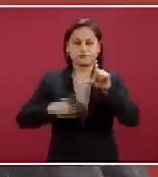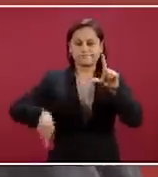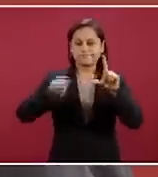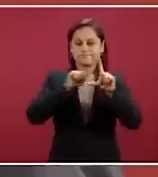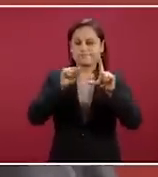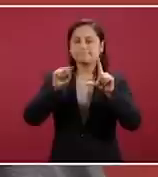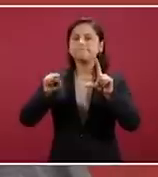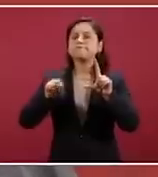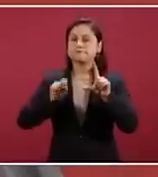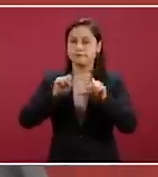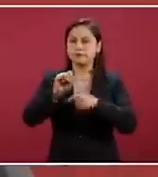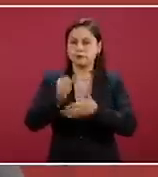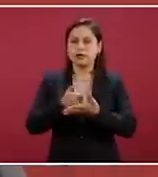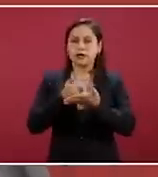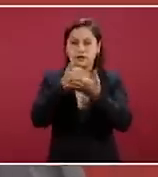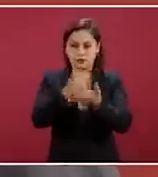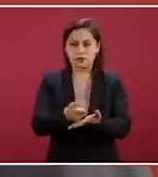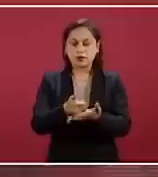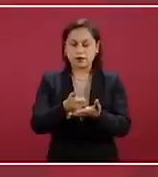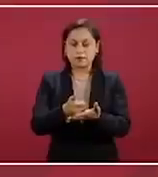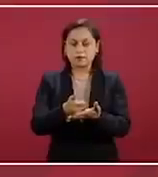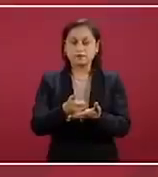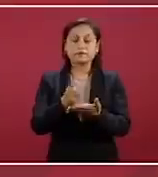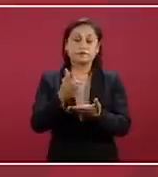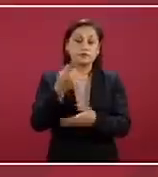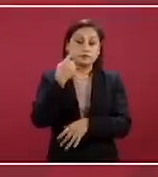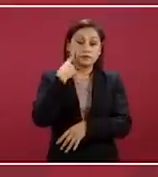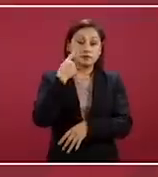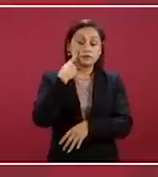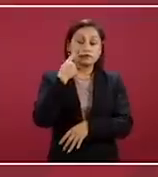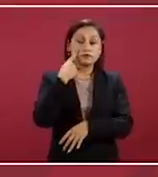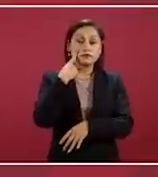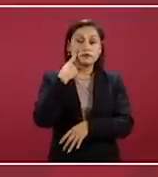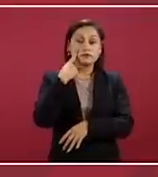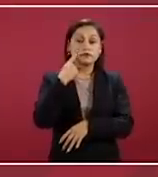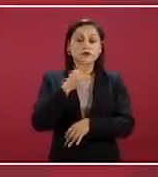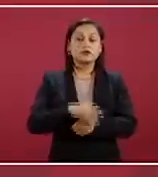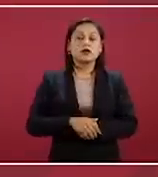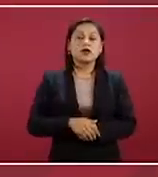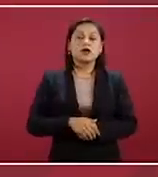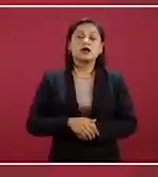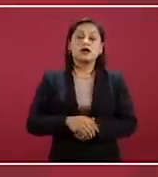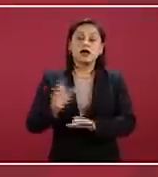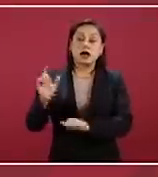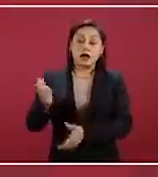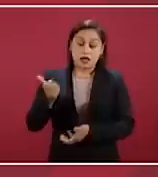además de lo que reciben los estados, porque eso debe de quedar